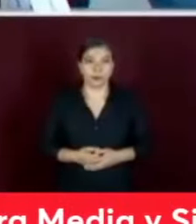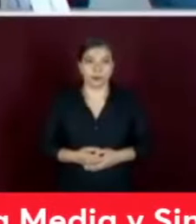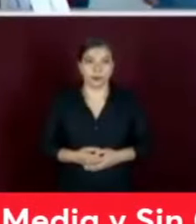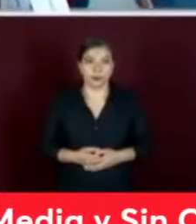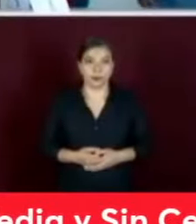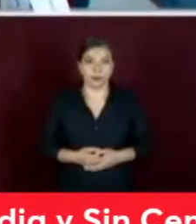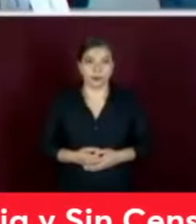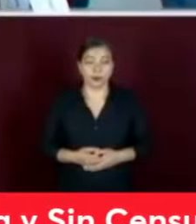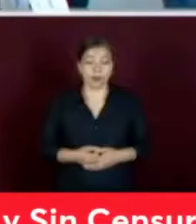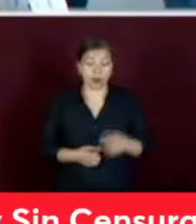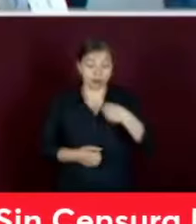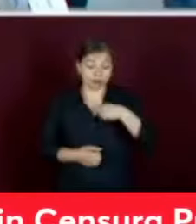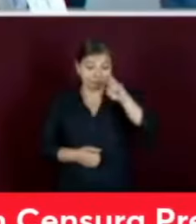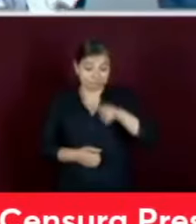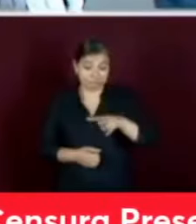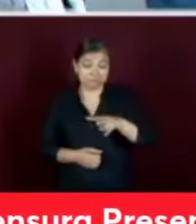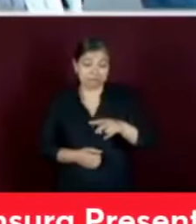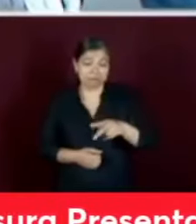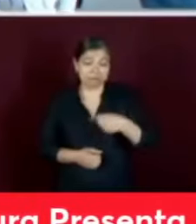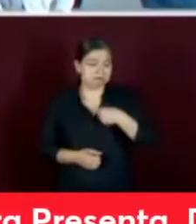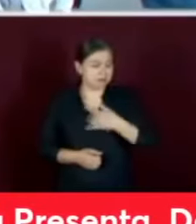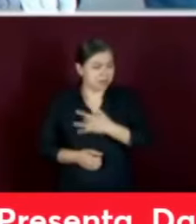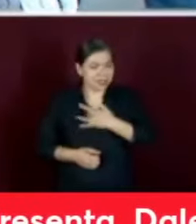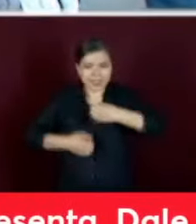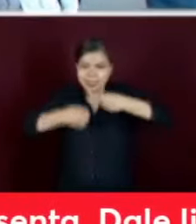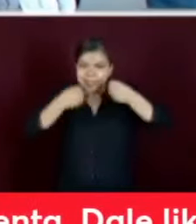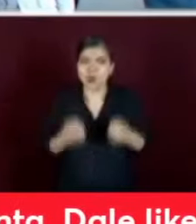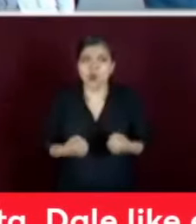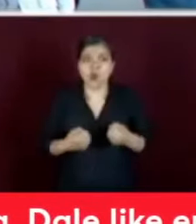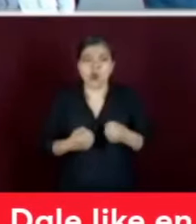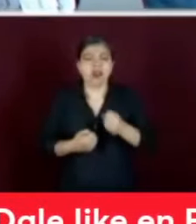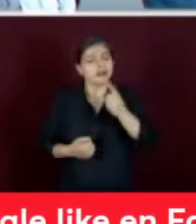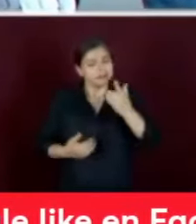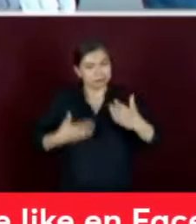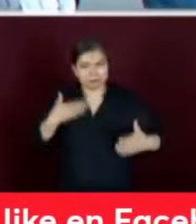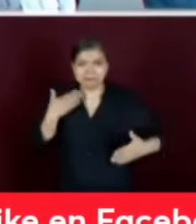Les puedo asegurar que hay ánimo,